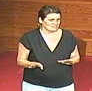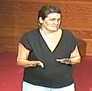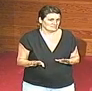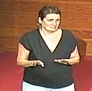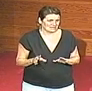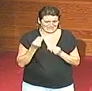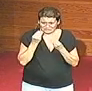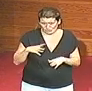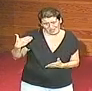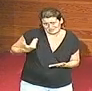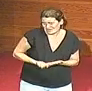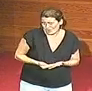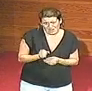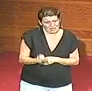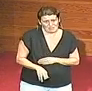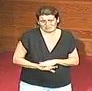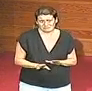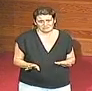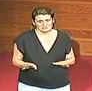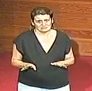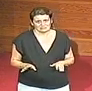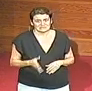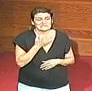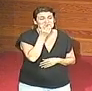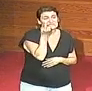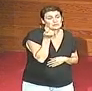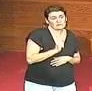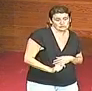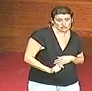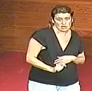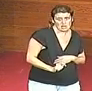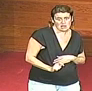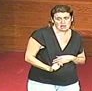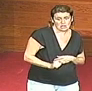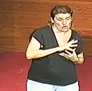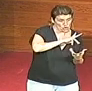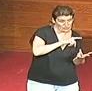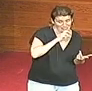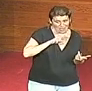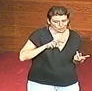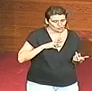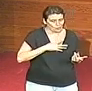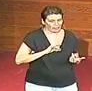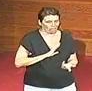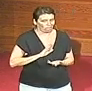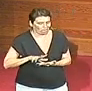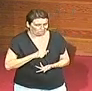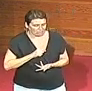sea, si un profesional puede pisar la noticia a otro, se la va a pisar. Corporativismo no hay